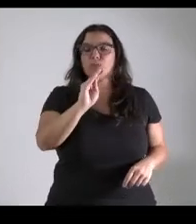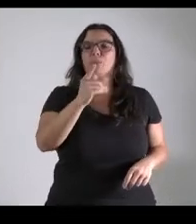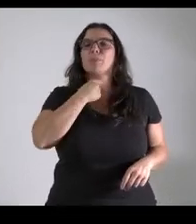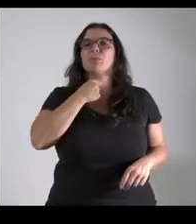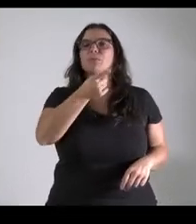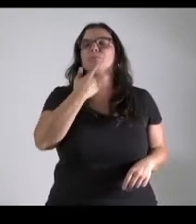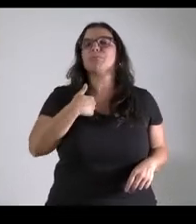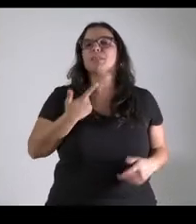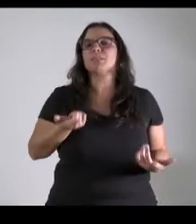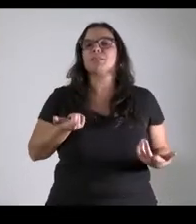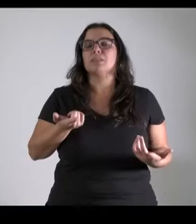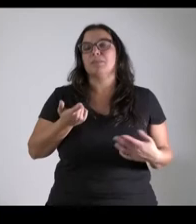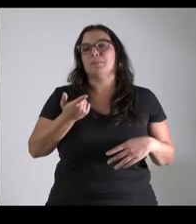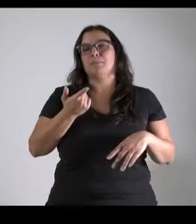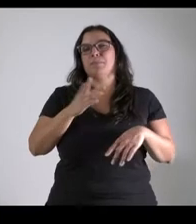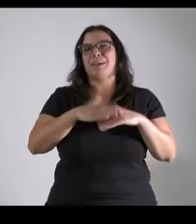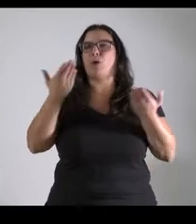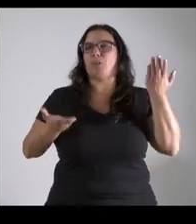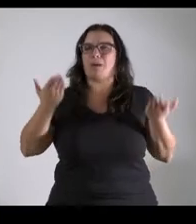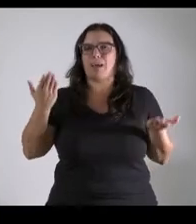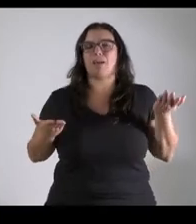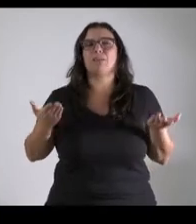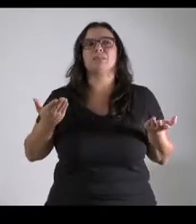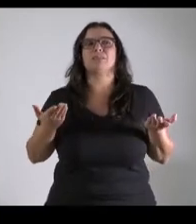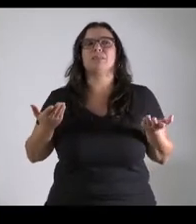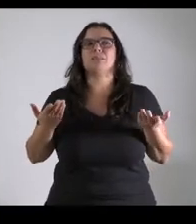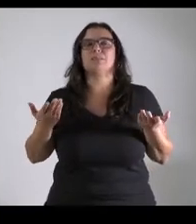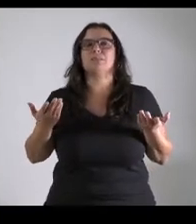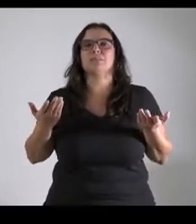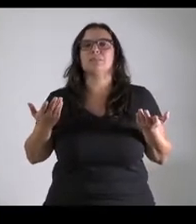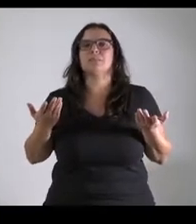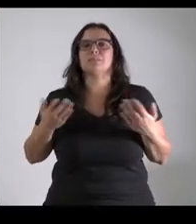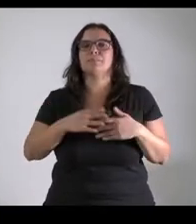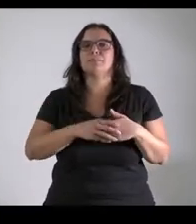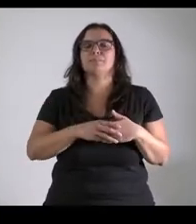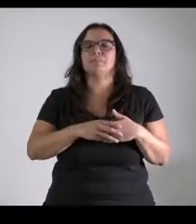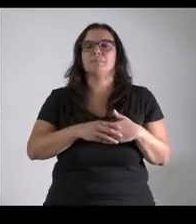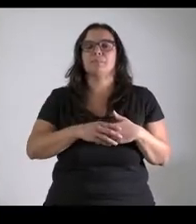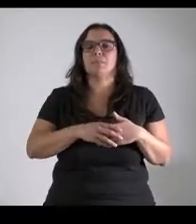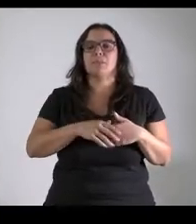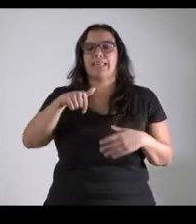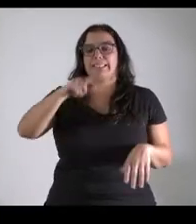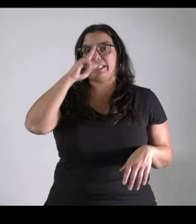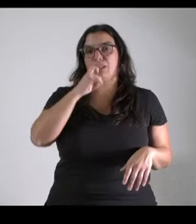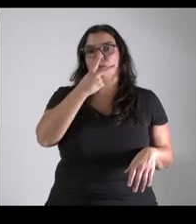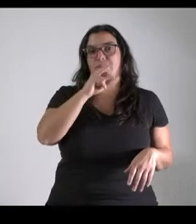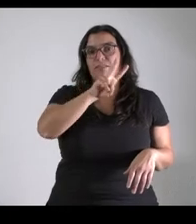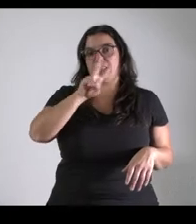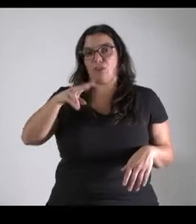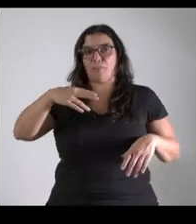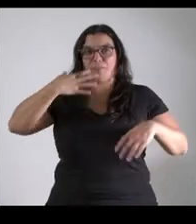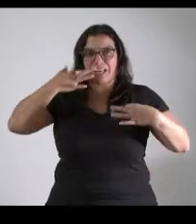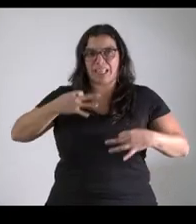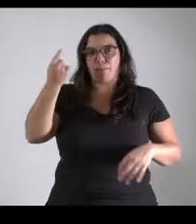nos comentara por tener elementos de comparación en este 2022 aunque no hay como tal